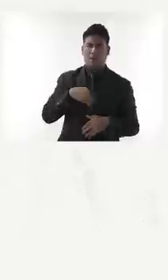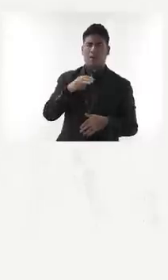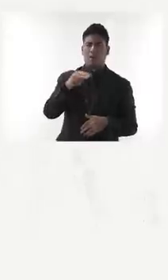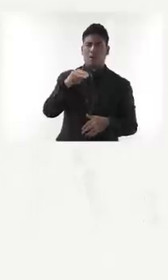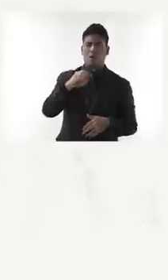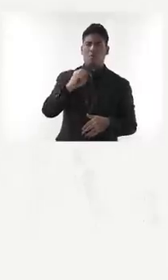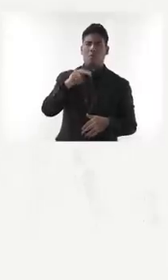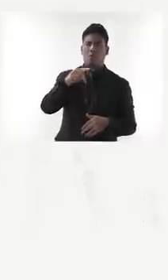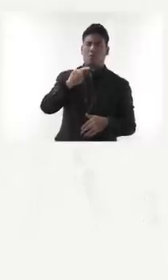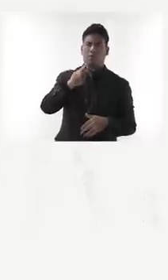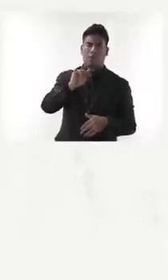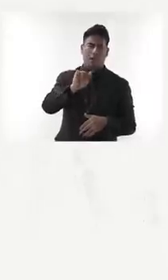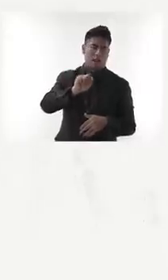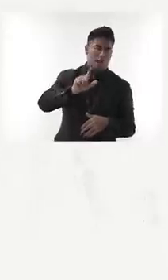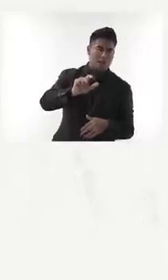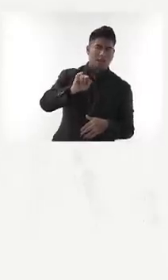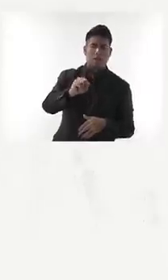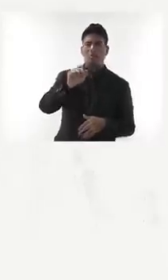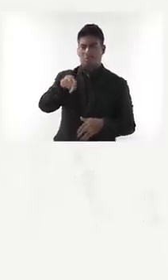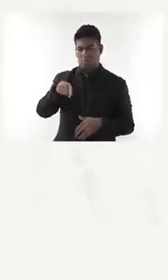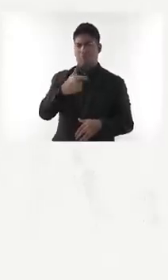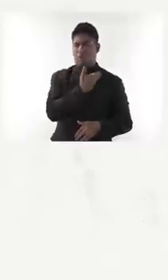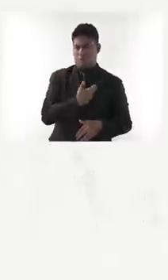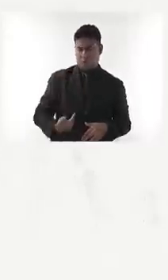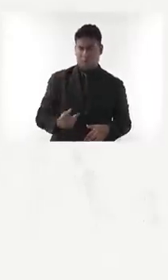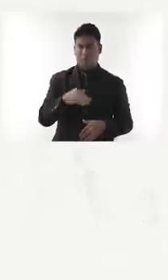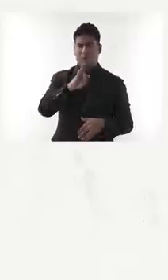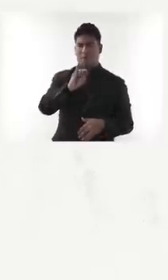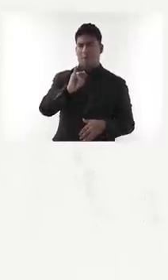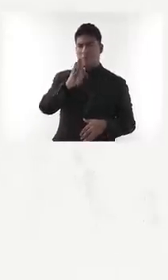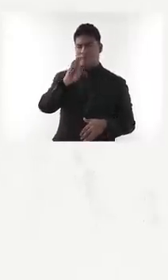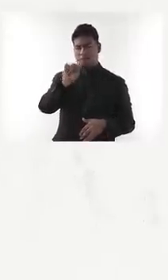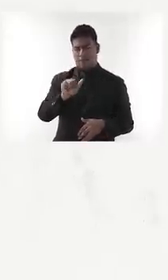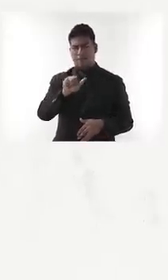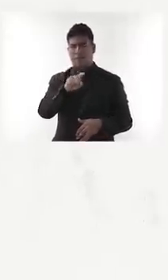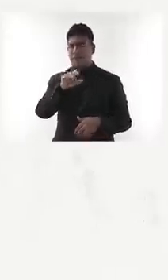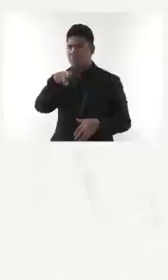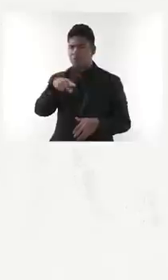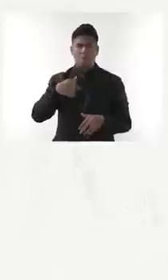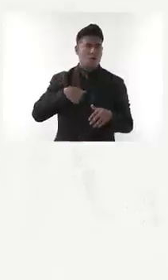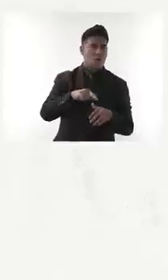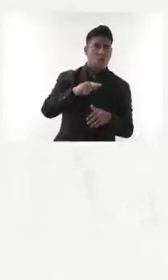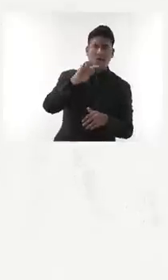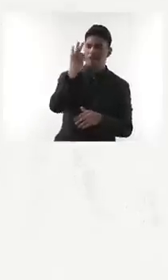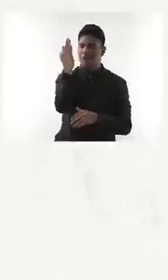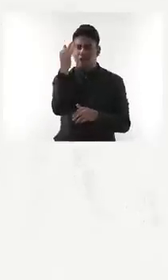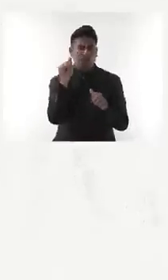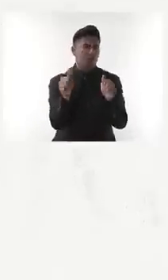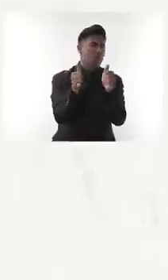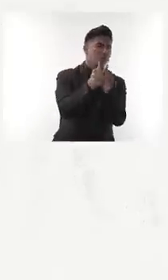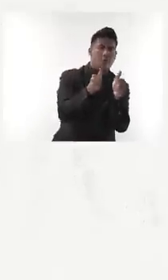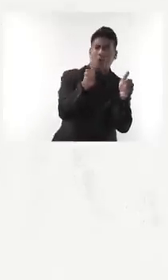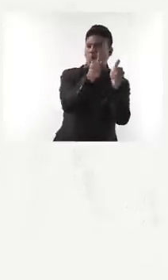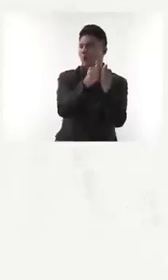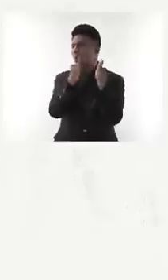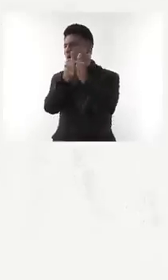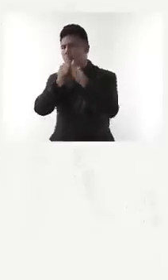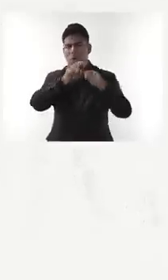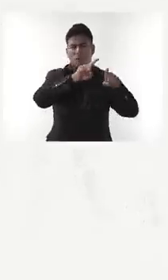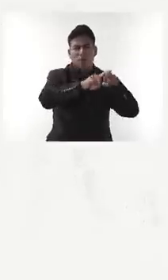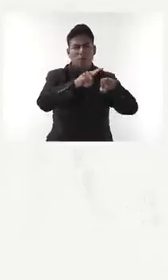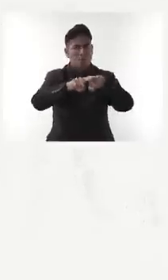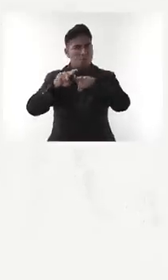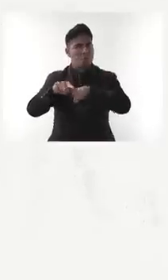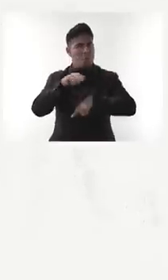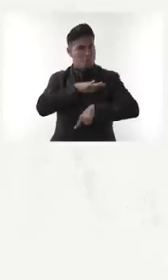presidente Infantino en la FIFA, para buscar con otras confederaciones el poder tener rivales de alto